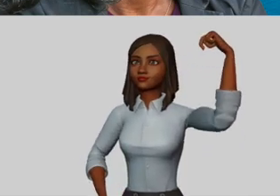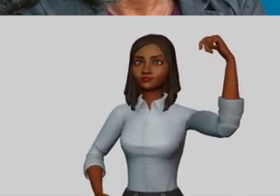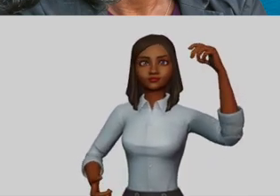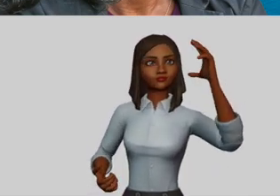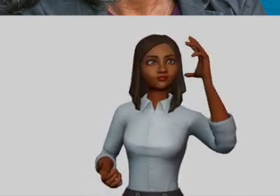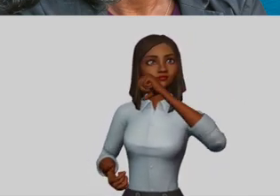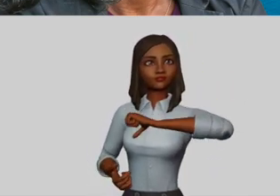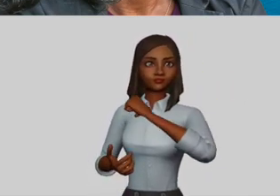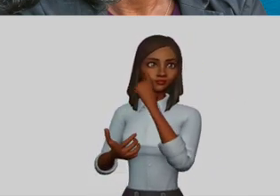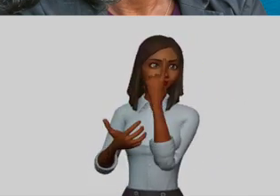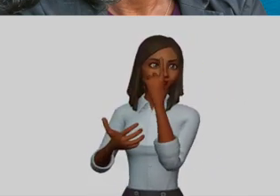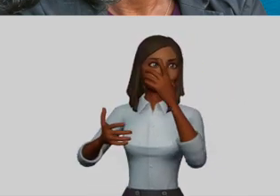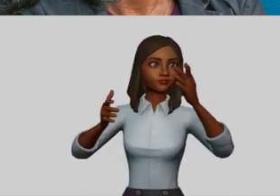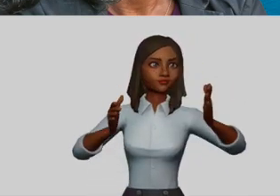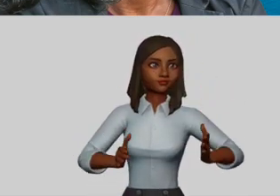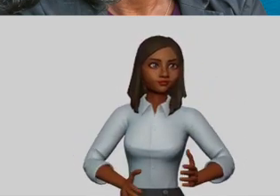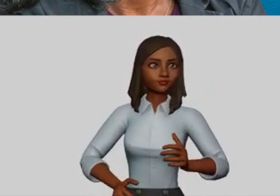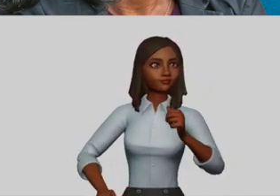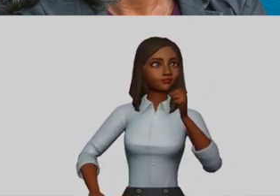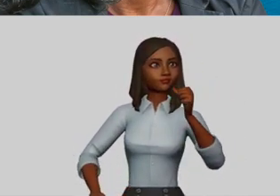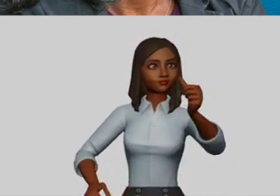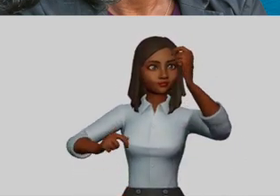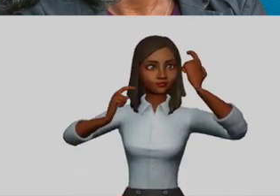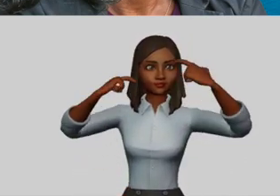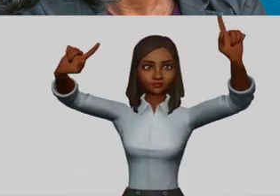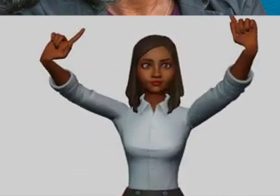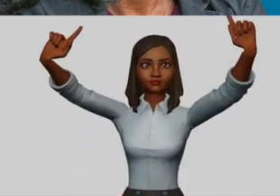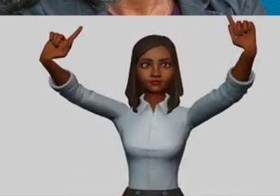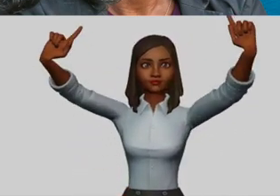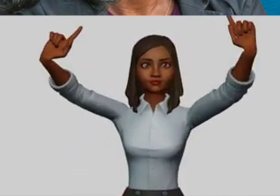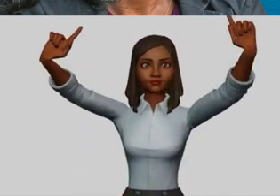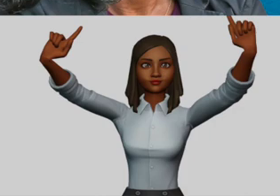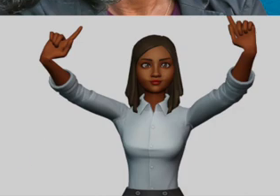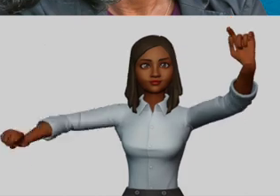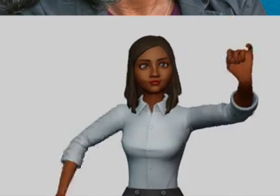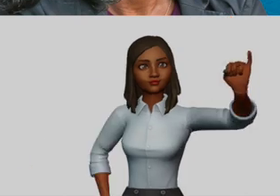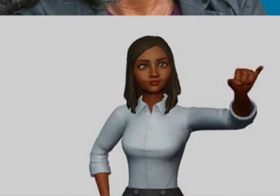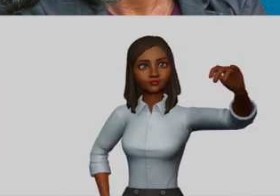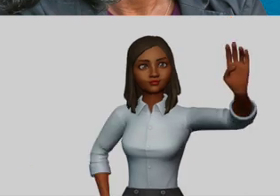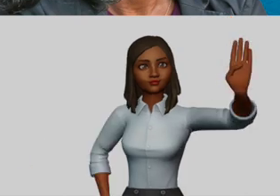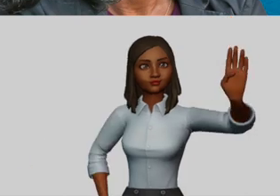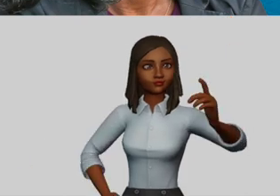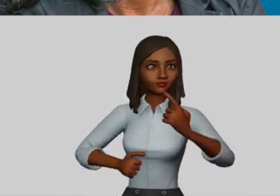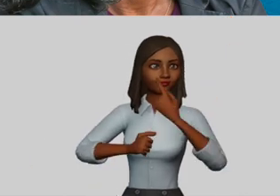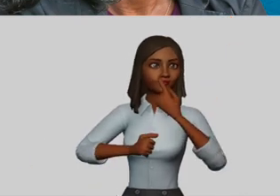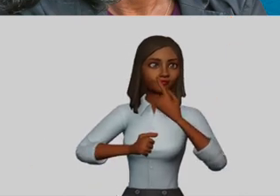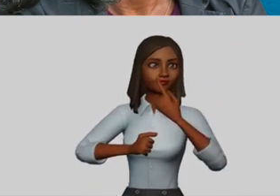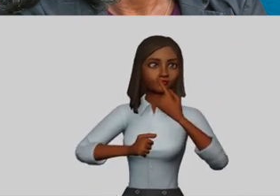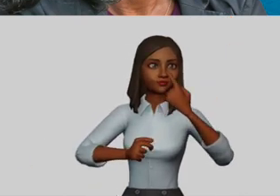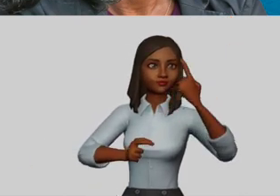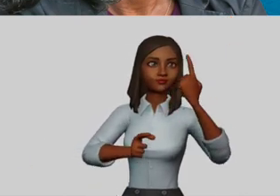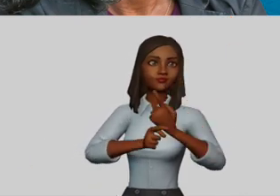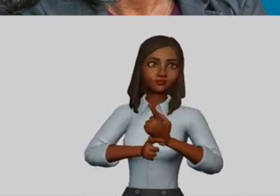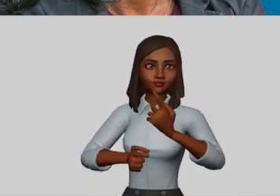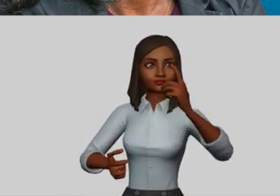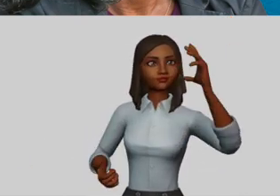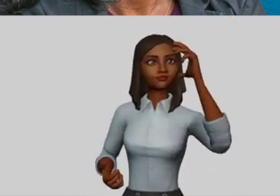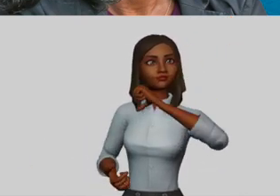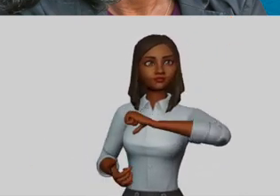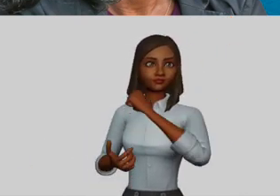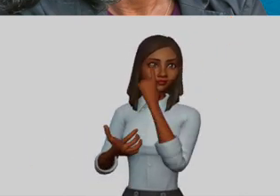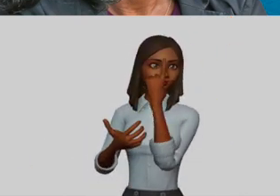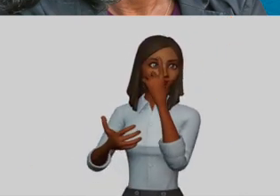veces a mí me han dicho que pueden hacer esto y no han podido. Desde Microsoft hasta Google hasta IBM.